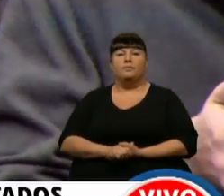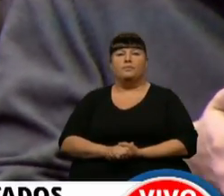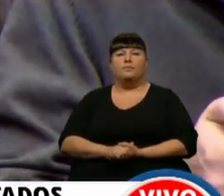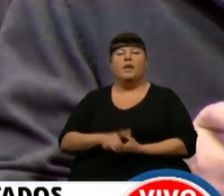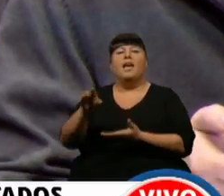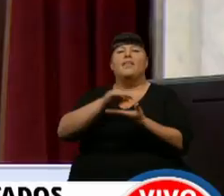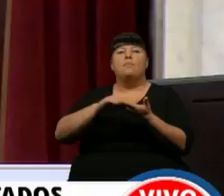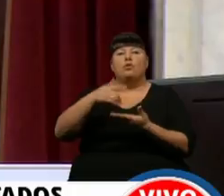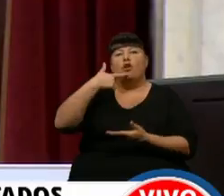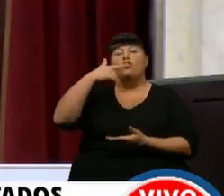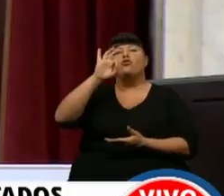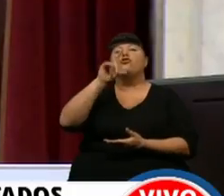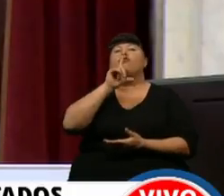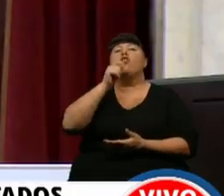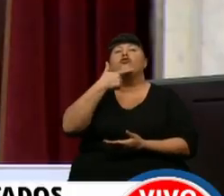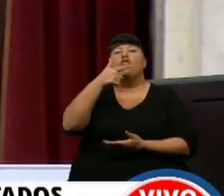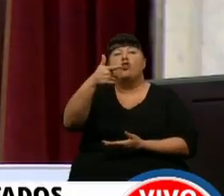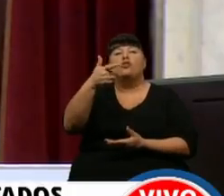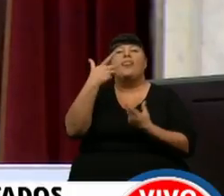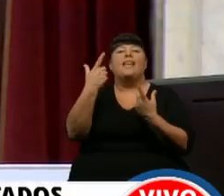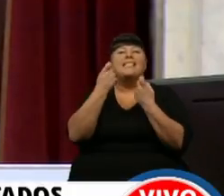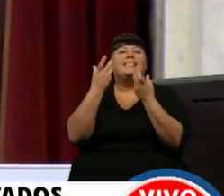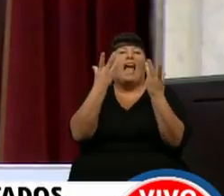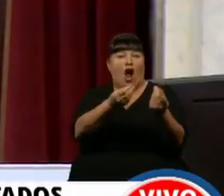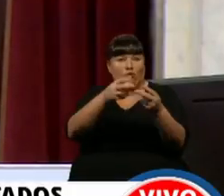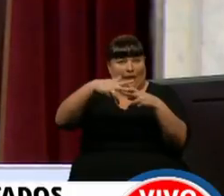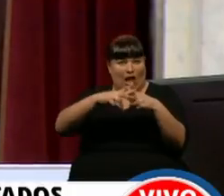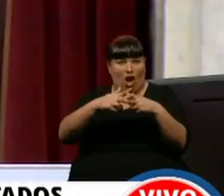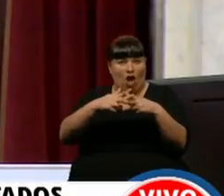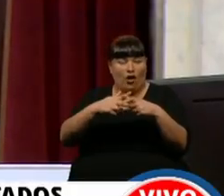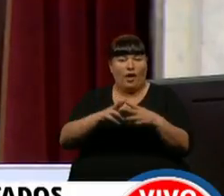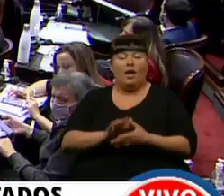diputados o tos necesita un asistente tecnológico